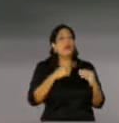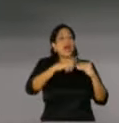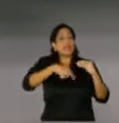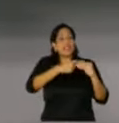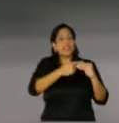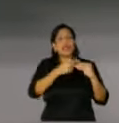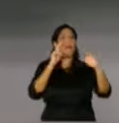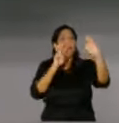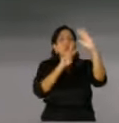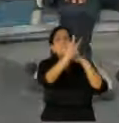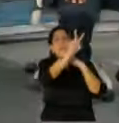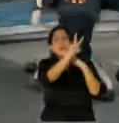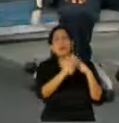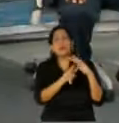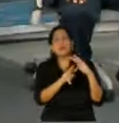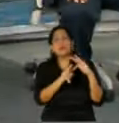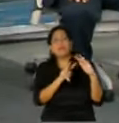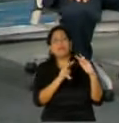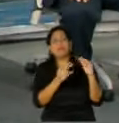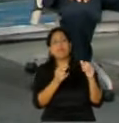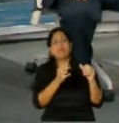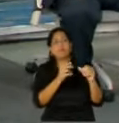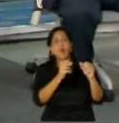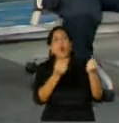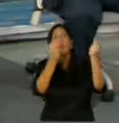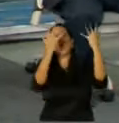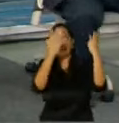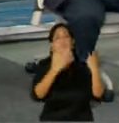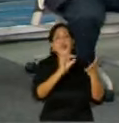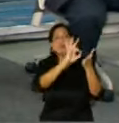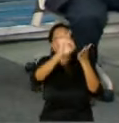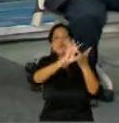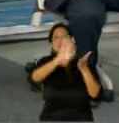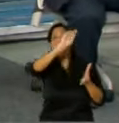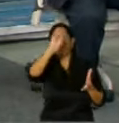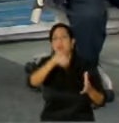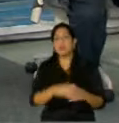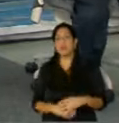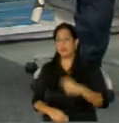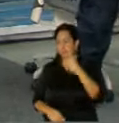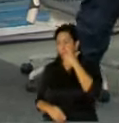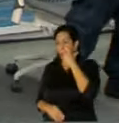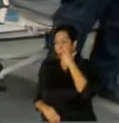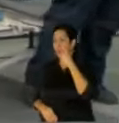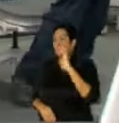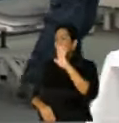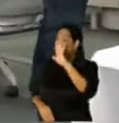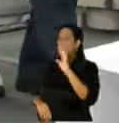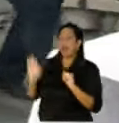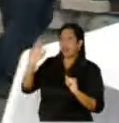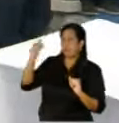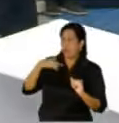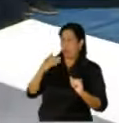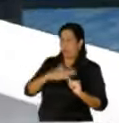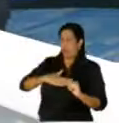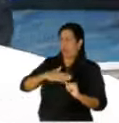proyecciones, que en eso puede hablar el doctor Reyes. Sí, yo voy a aprovechar, si pueden ponerme una gráfica, por